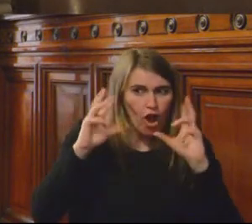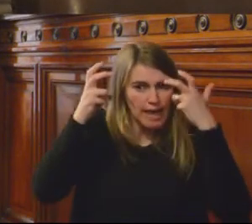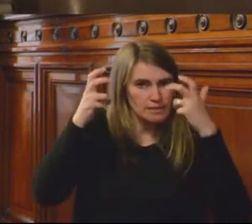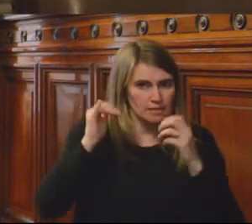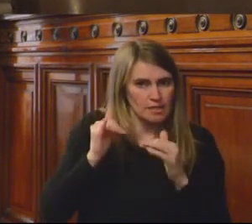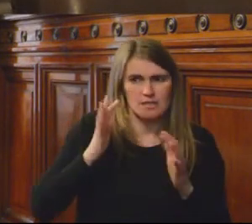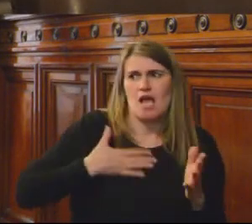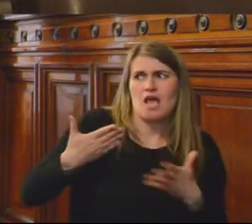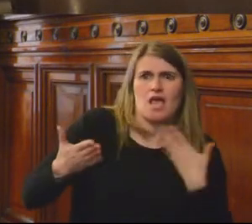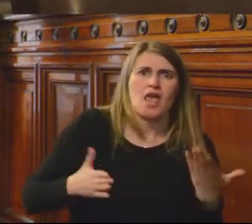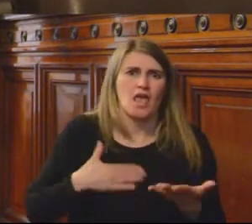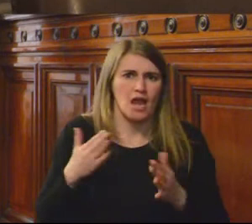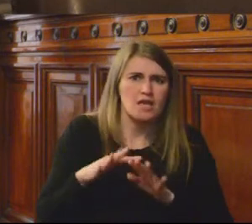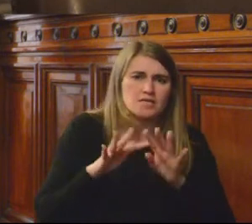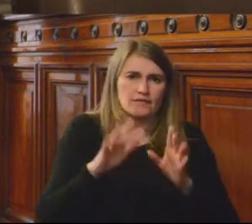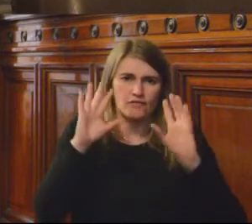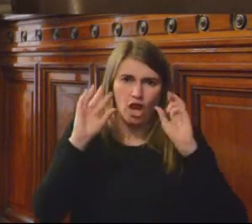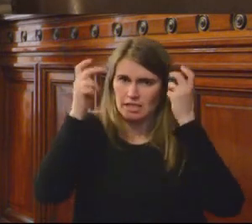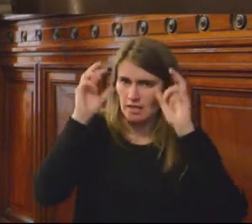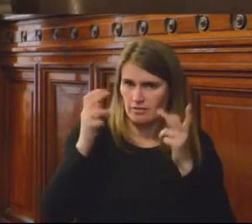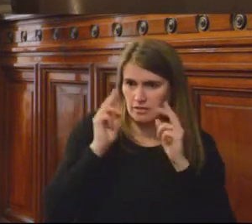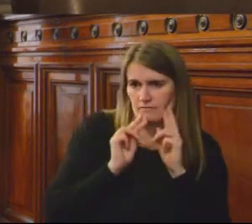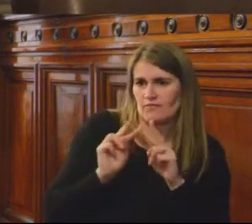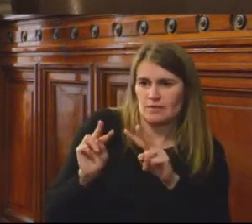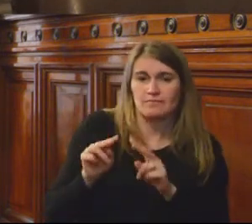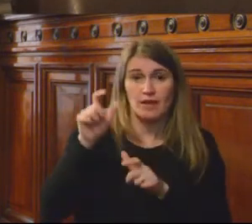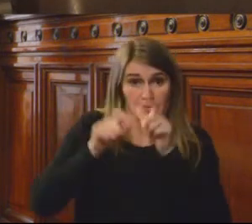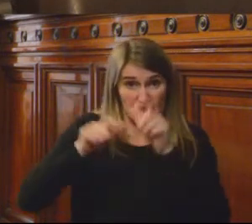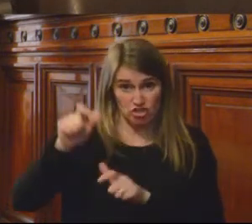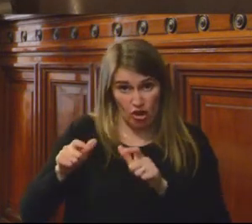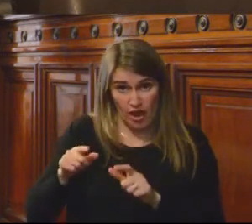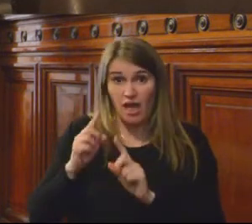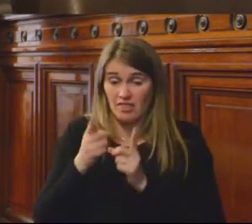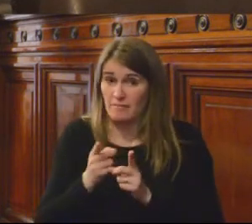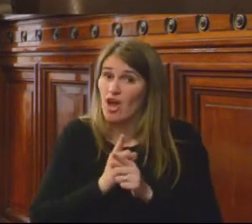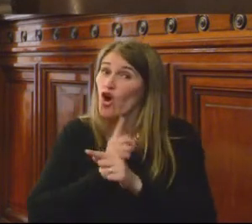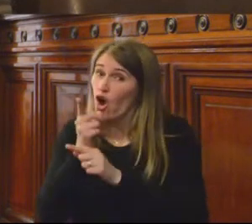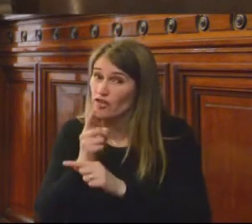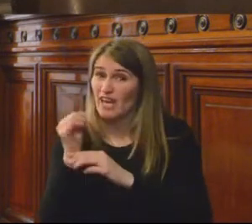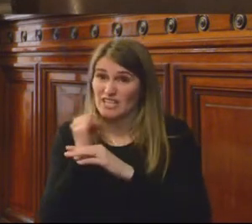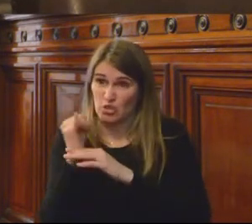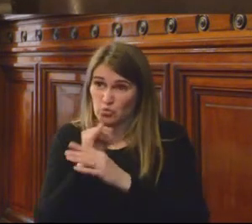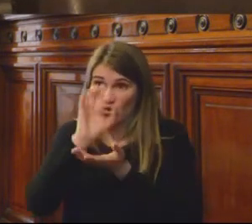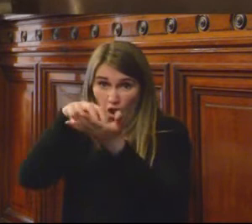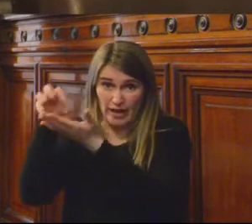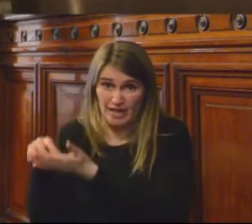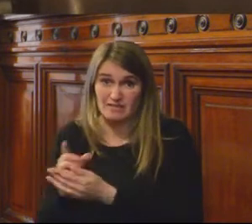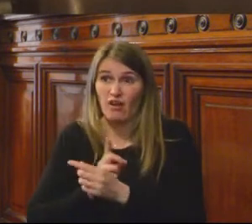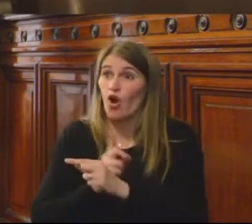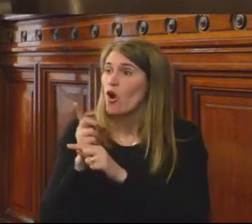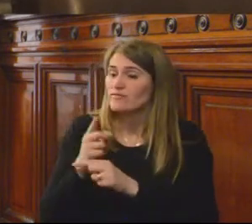no solamente contra las personas, sino también contra las instituciones y contra los